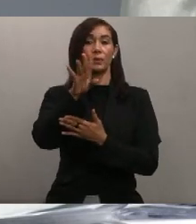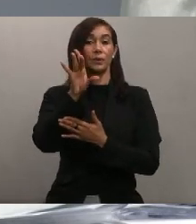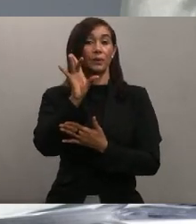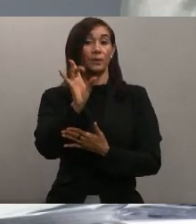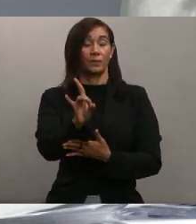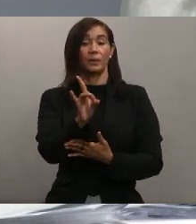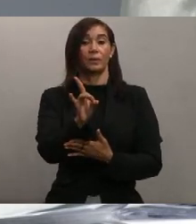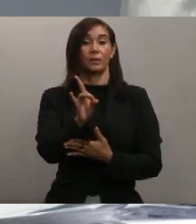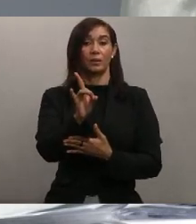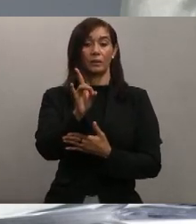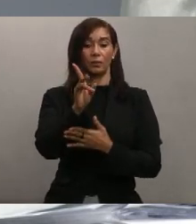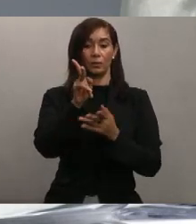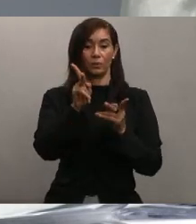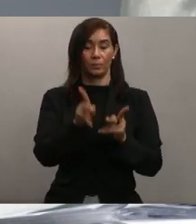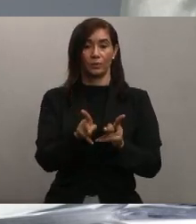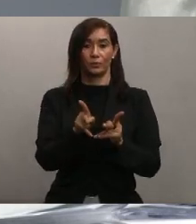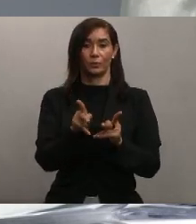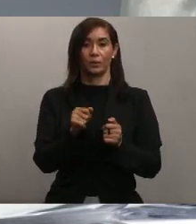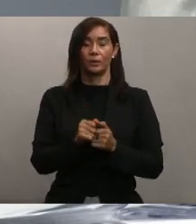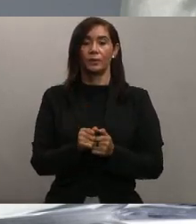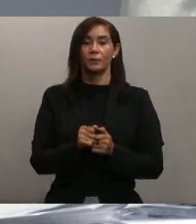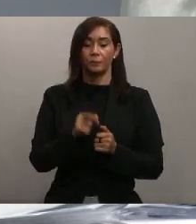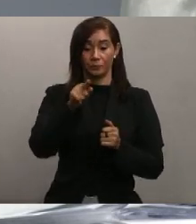65.228, de los cuales